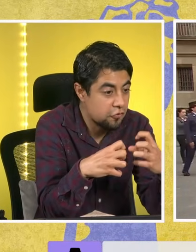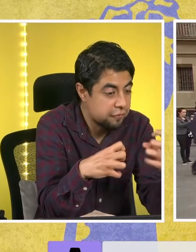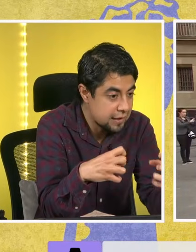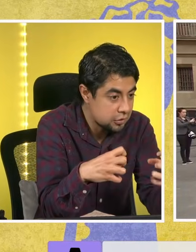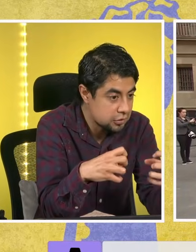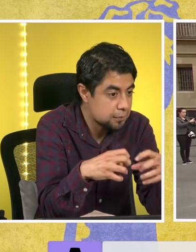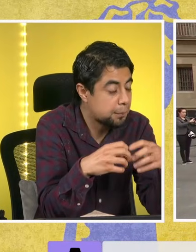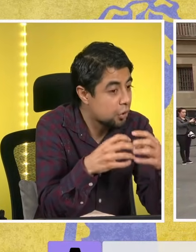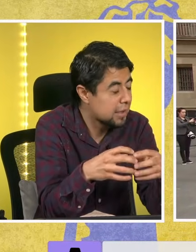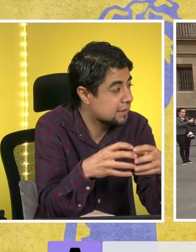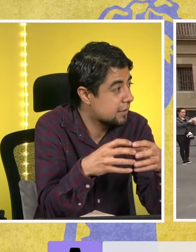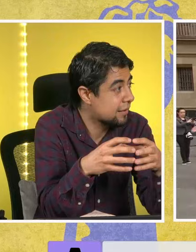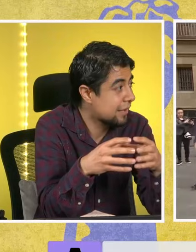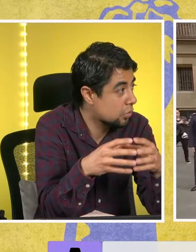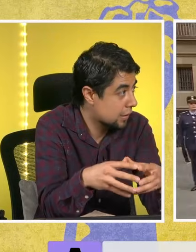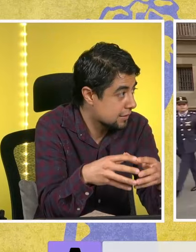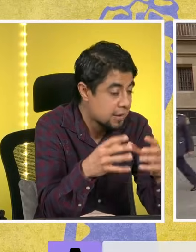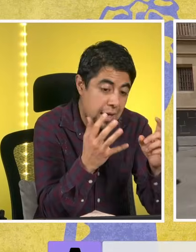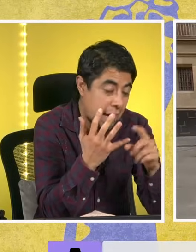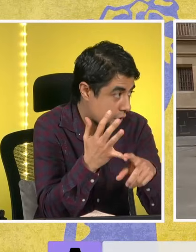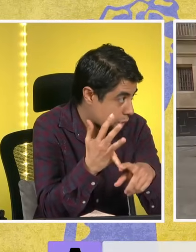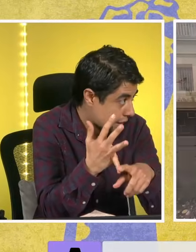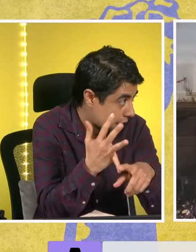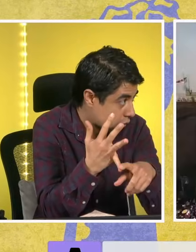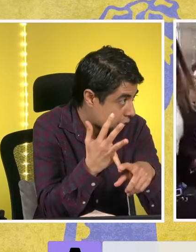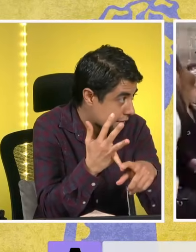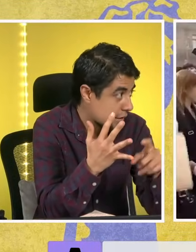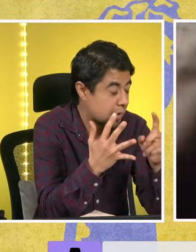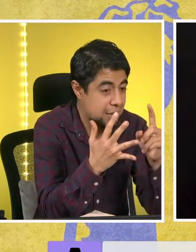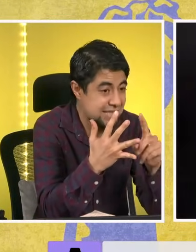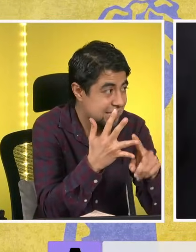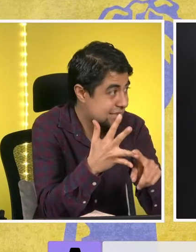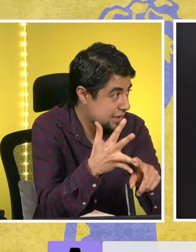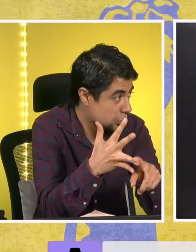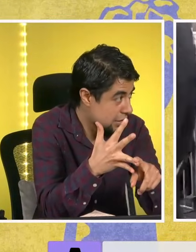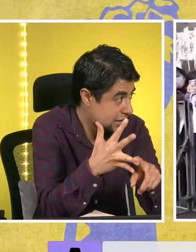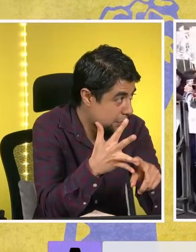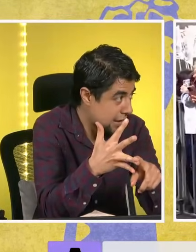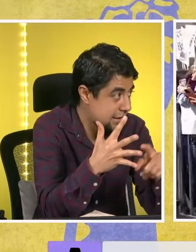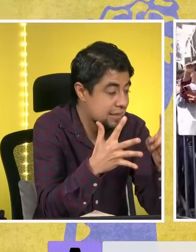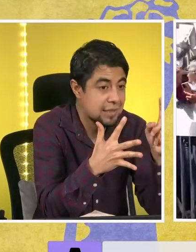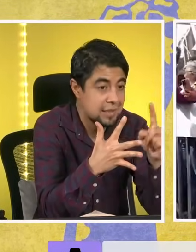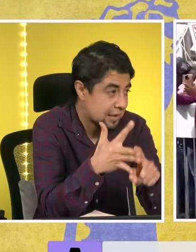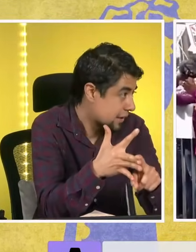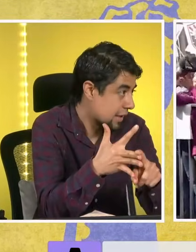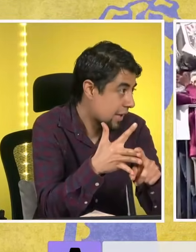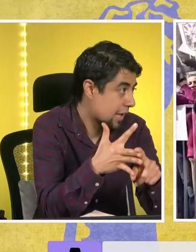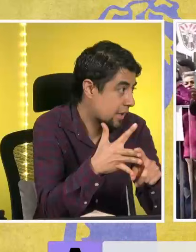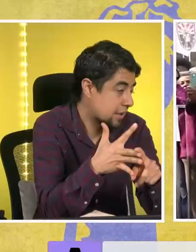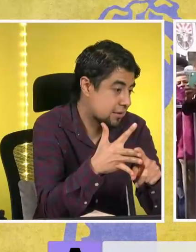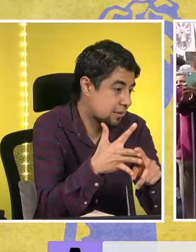los conflictos por las candidaturas a gubernaturas, a presidencias municipales